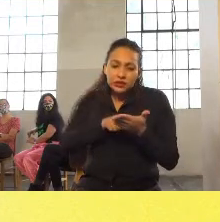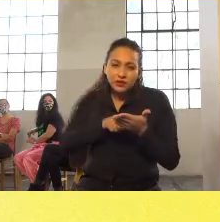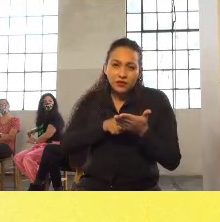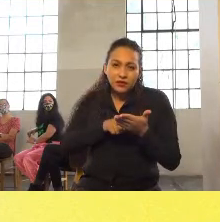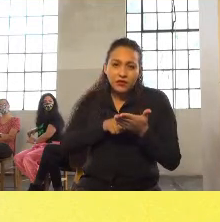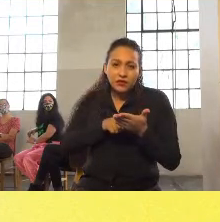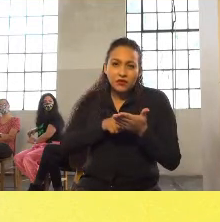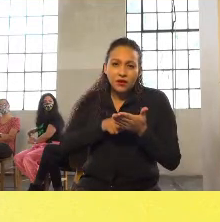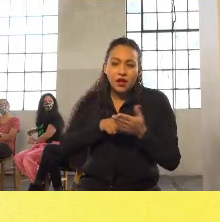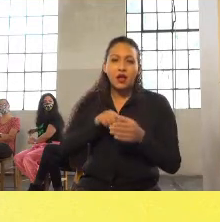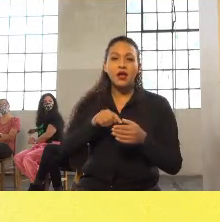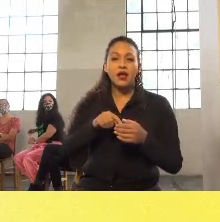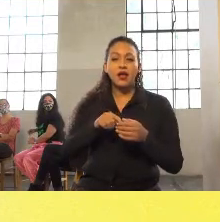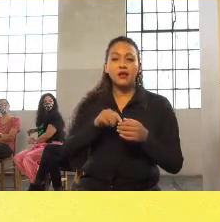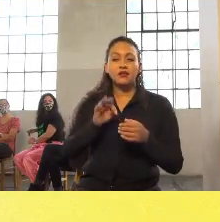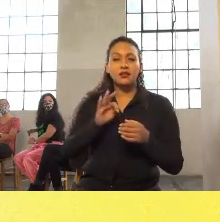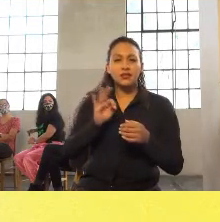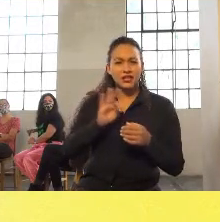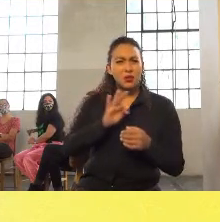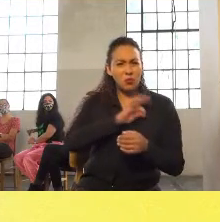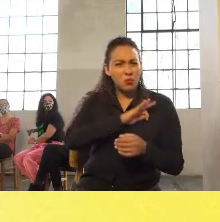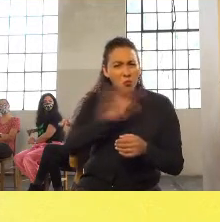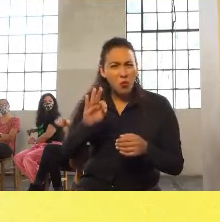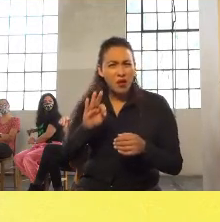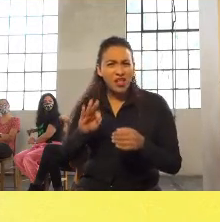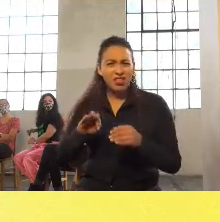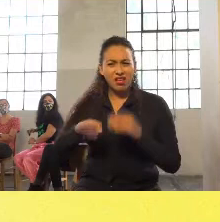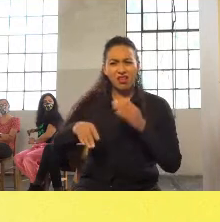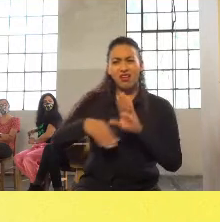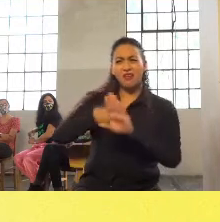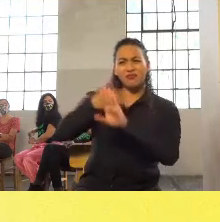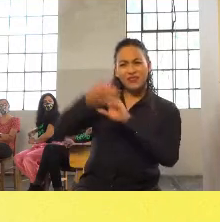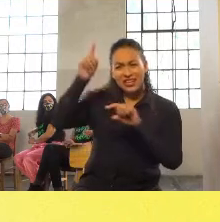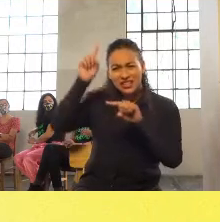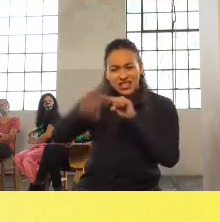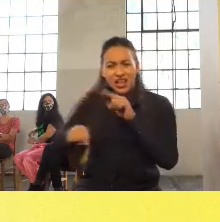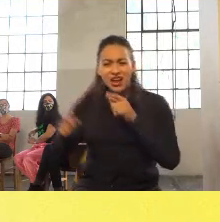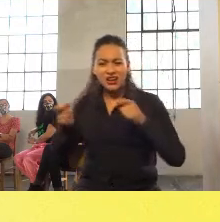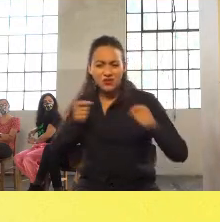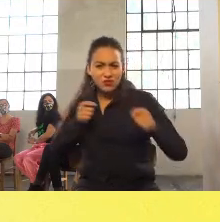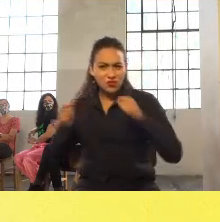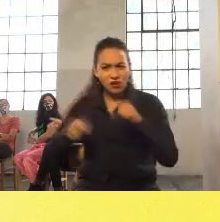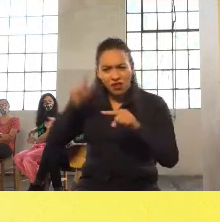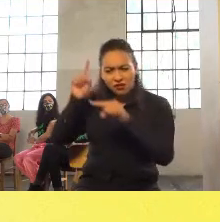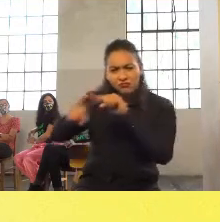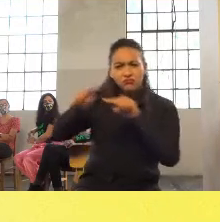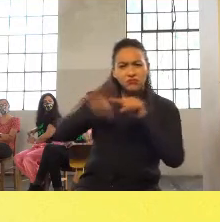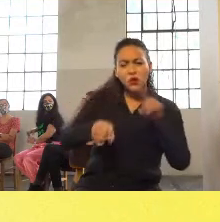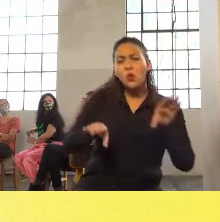de destrozarlo, de derrocarlo. Uno es colocando estratégicamente detonadores